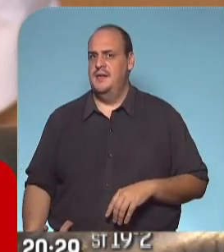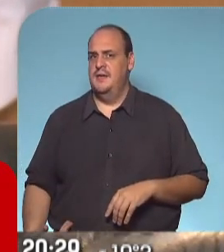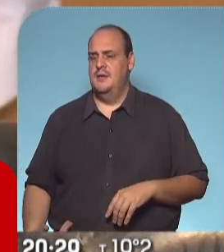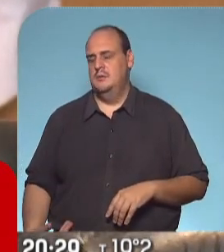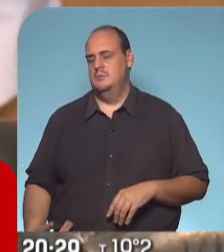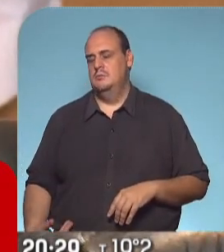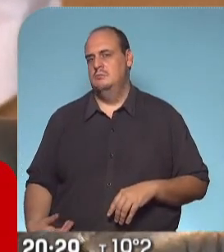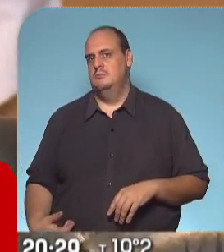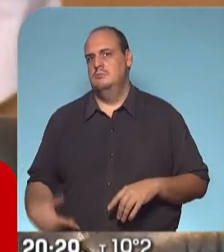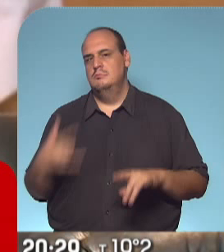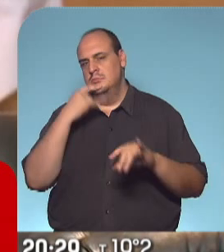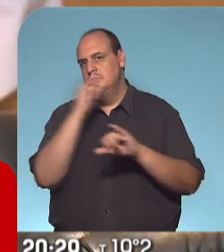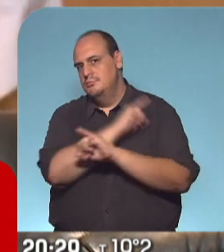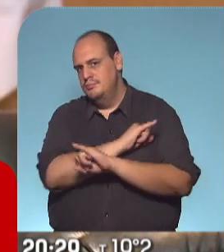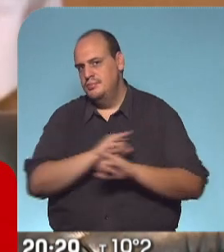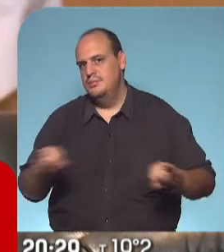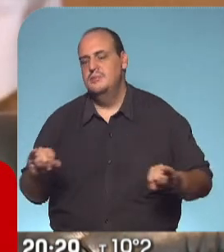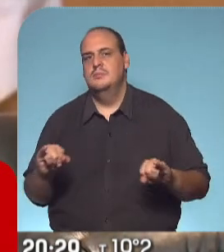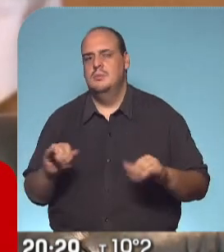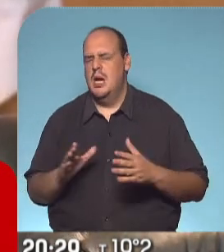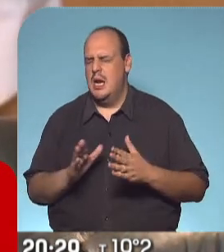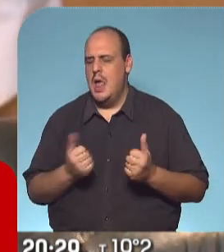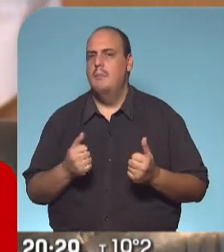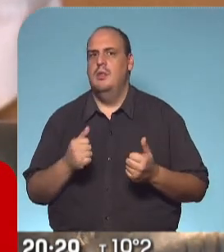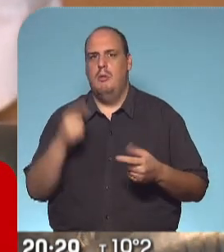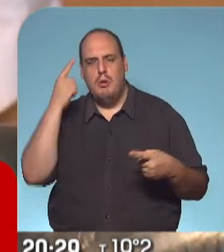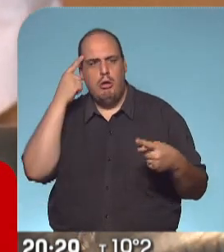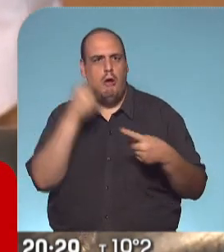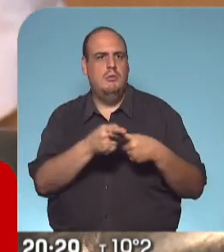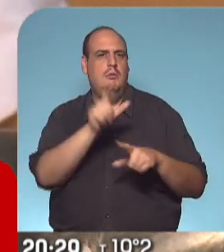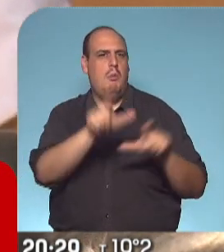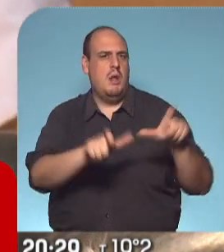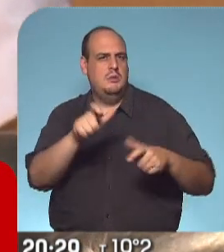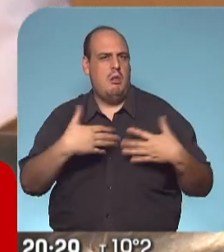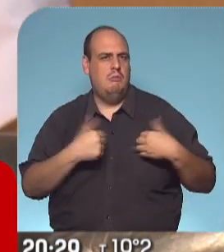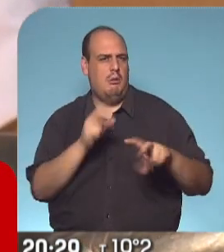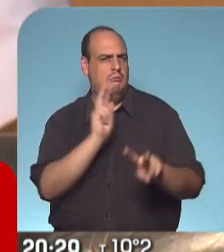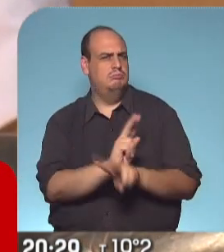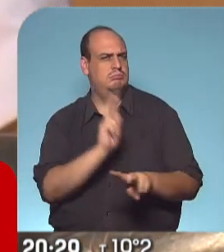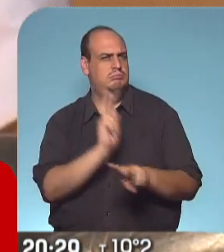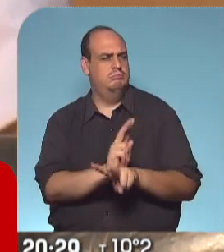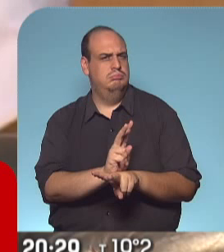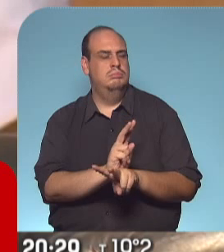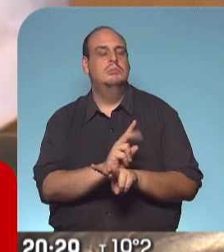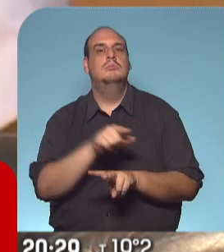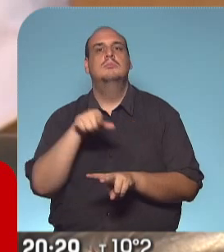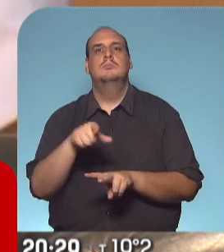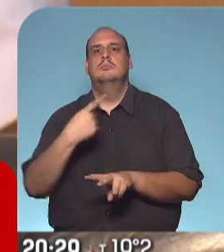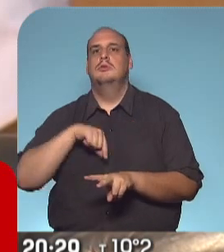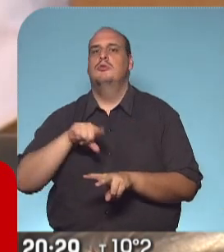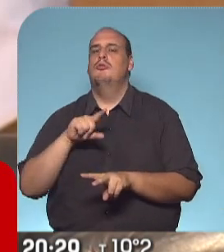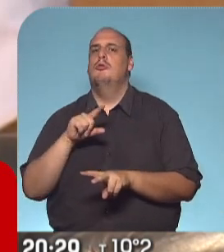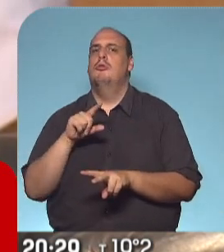anunció medidas de forma, como digo, inmediata, protegiendo a la salud de la gente, y en ese sentido lo que experimentamos